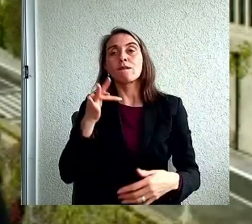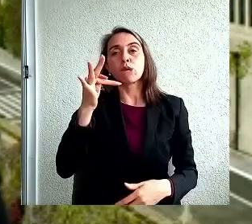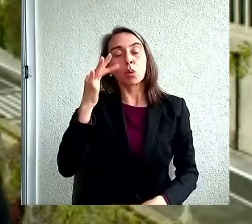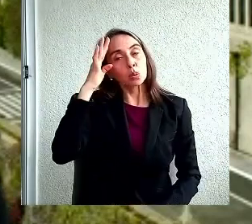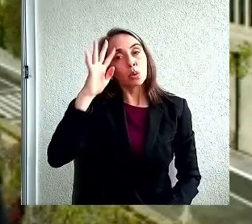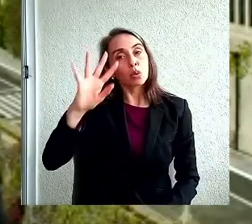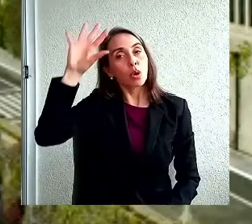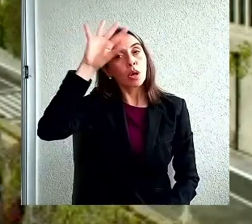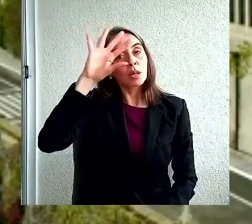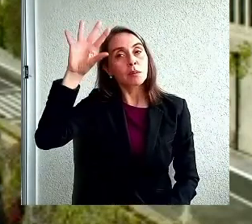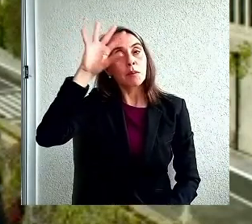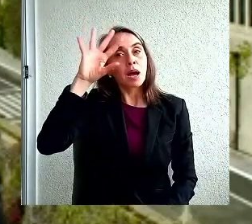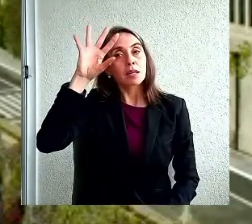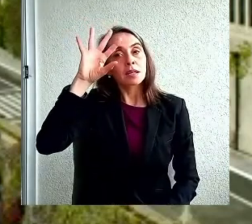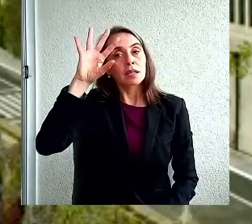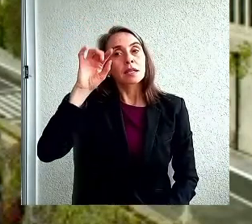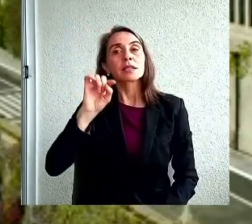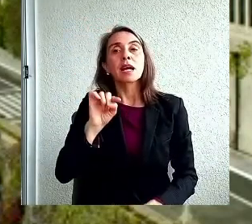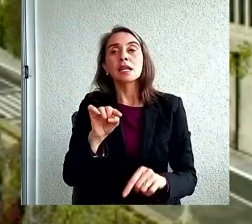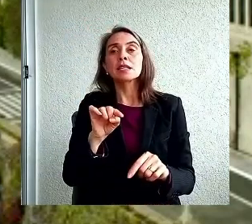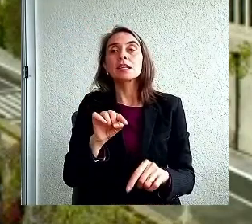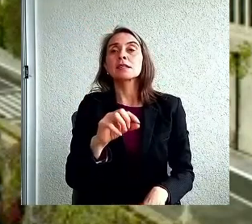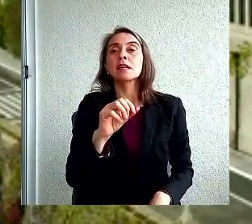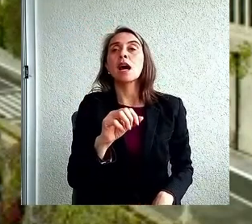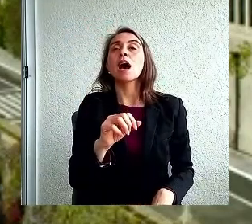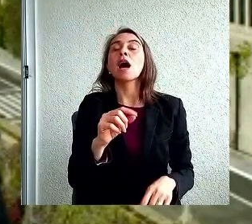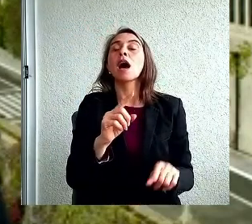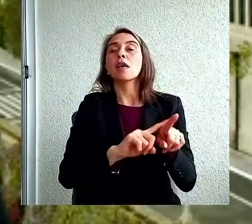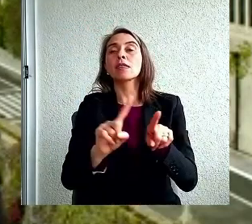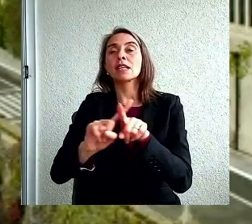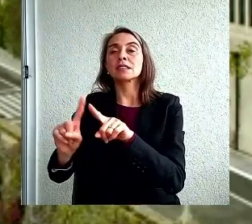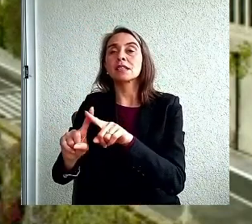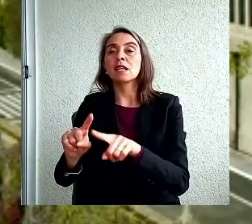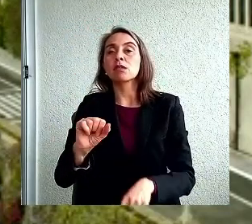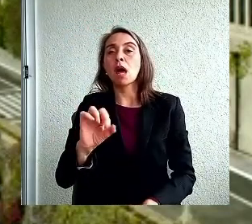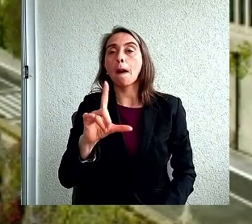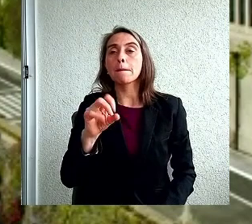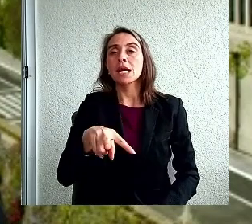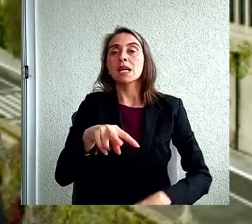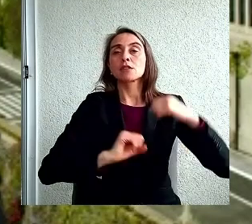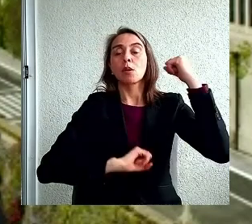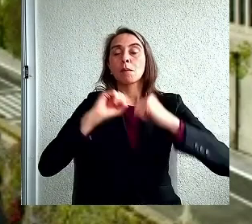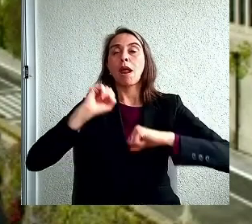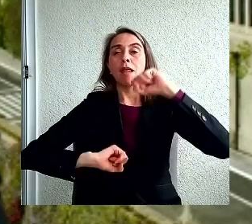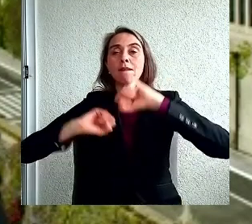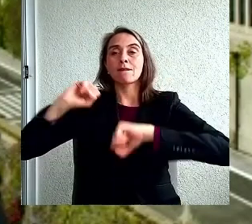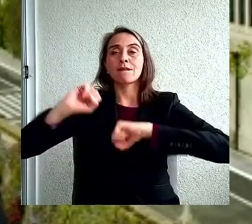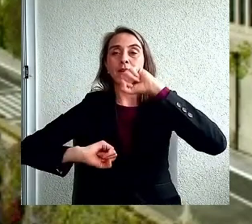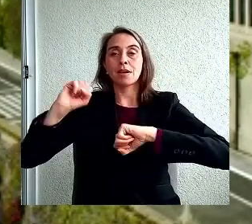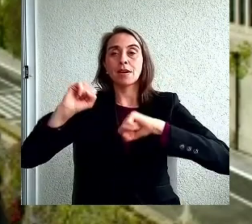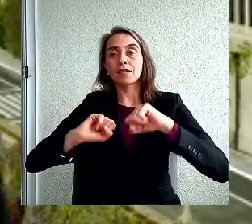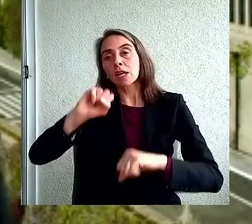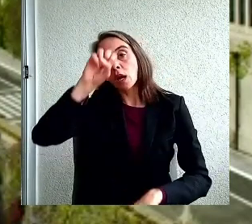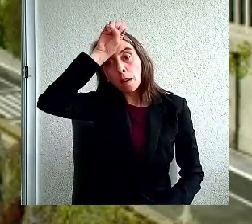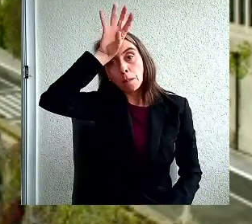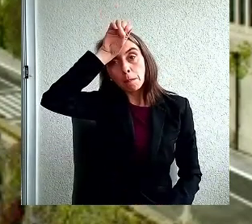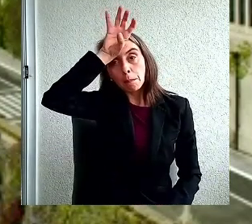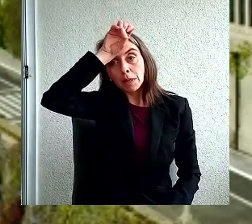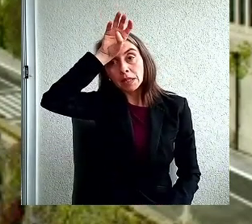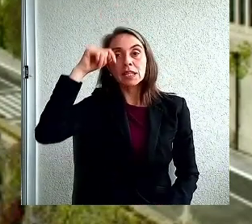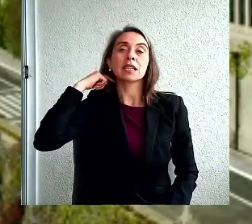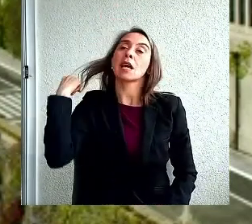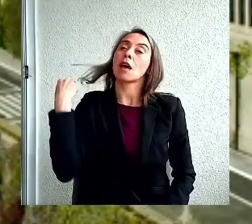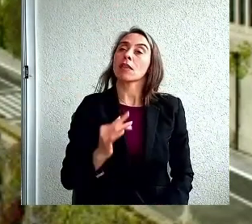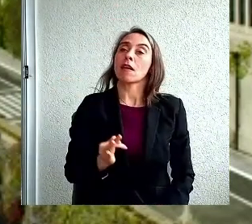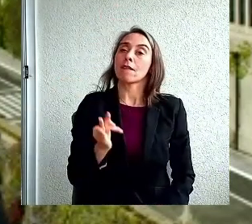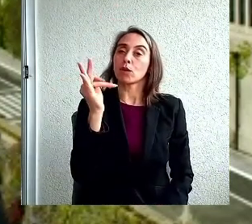estas aplicaciones de distinto tipo industrial, ¿no? Sobre todo, obviamente, lo que es minería del futuro, ¿no?